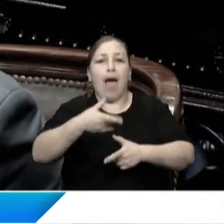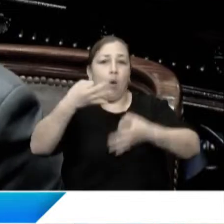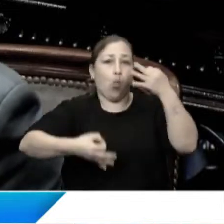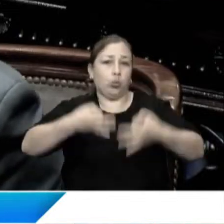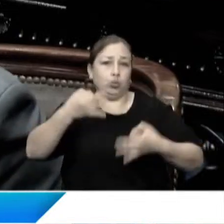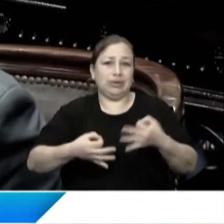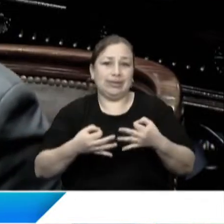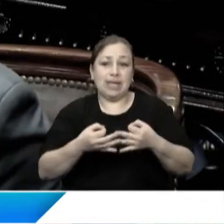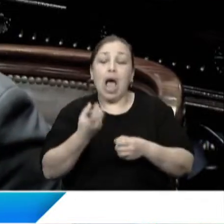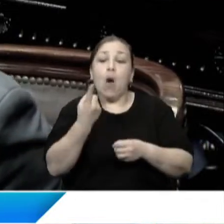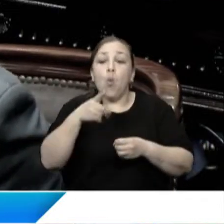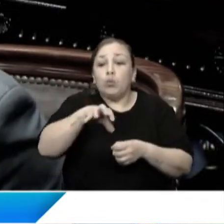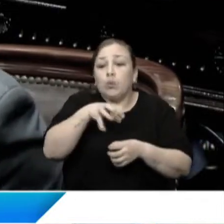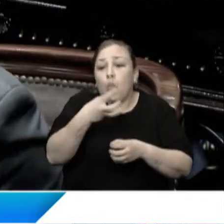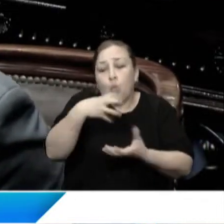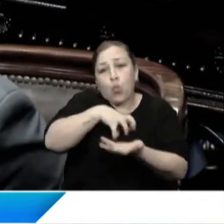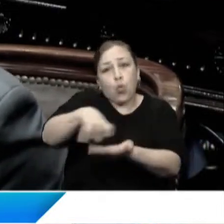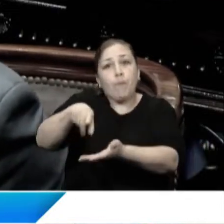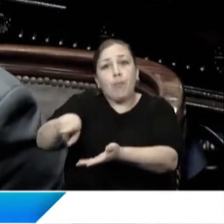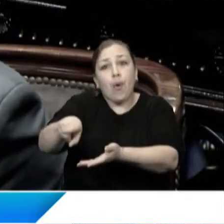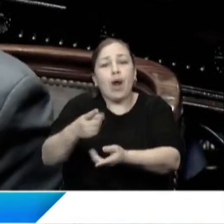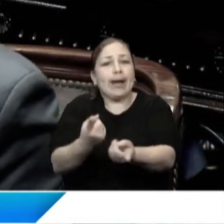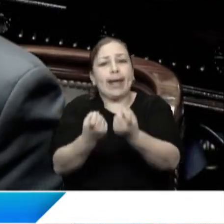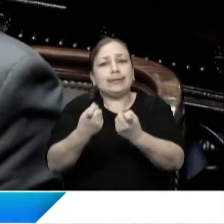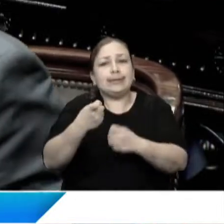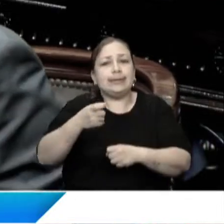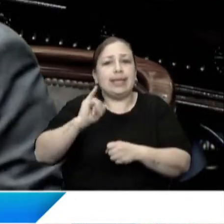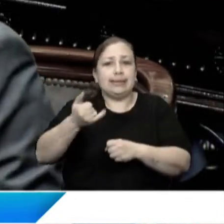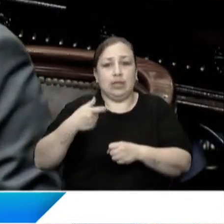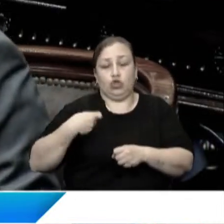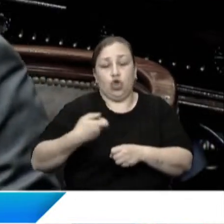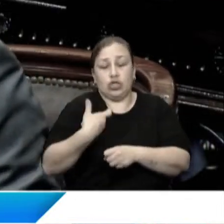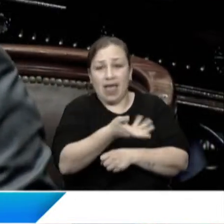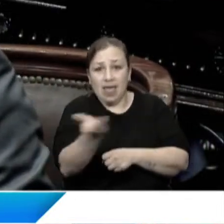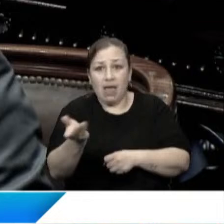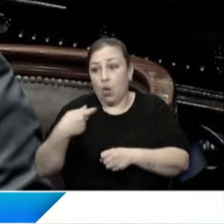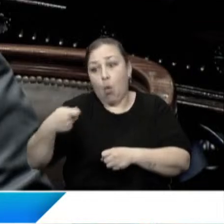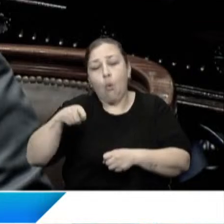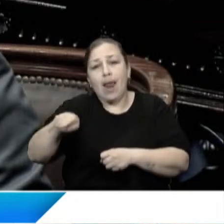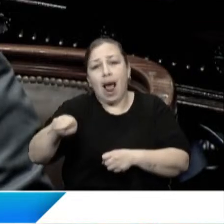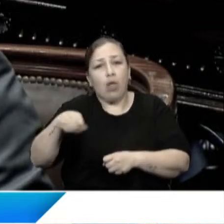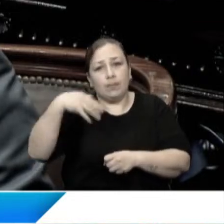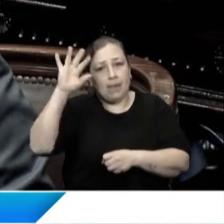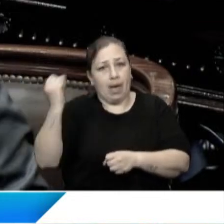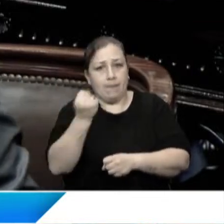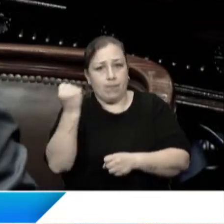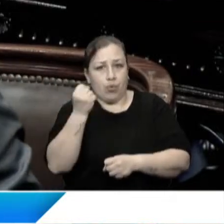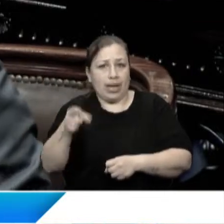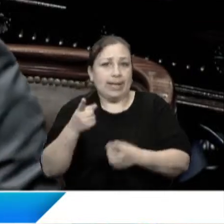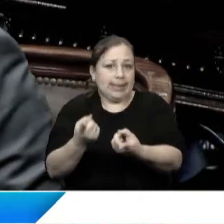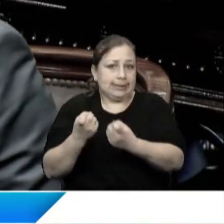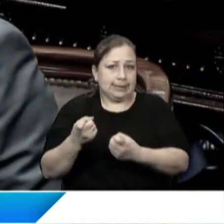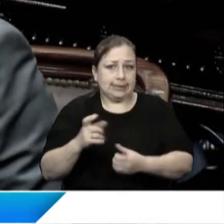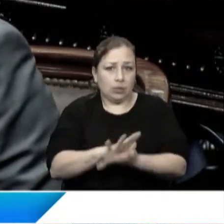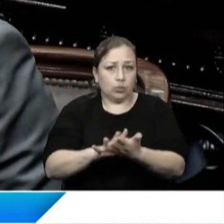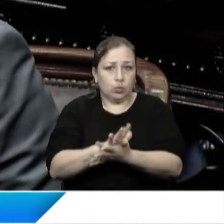los sectores o uno de los sectores más vulnerables de nuestra sociedad como los jubilados. Le diría,